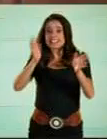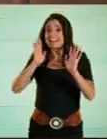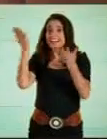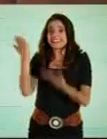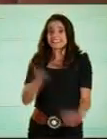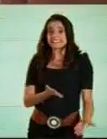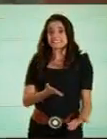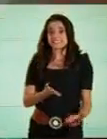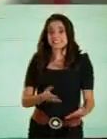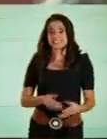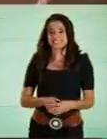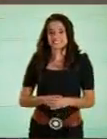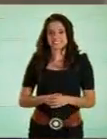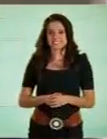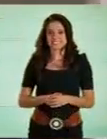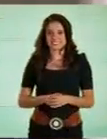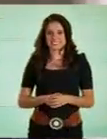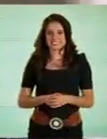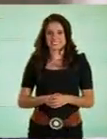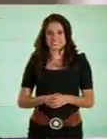¿Ya llegaron?